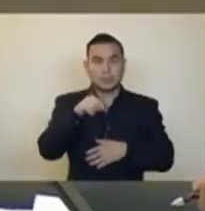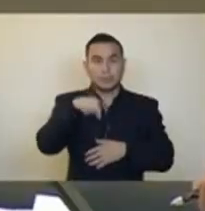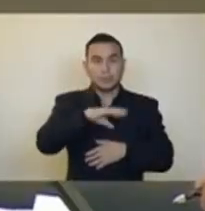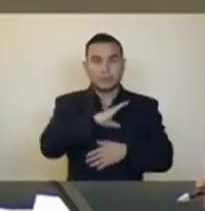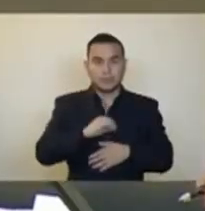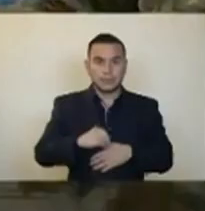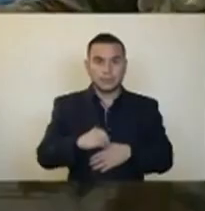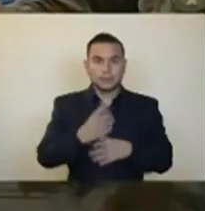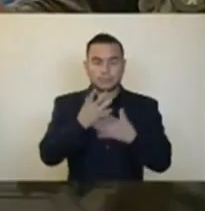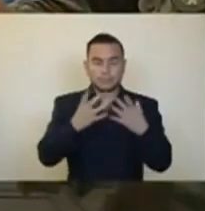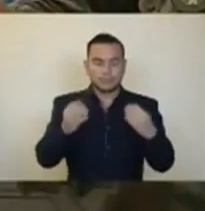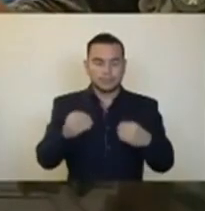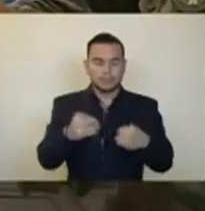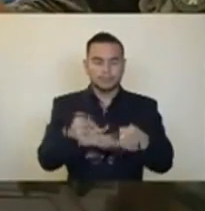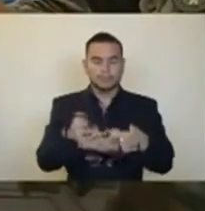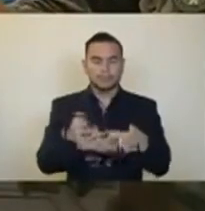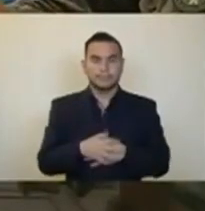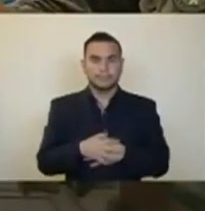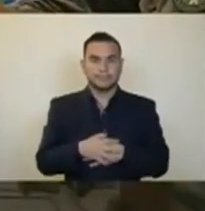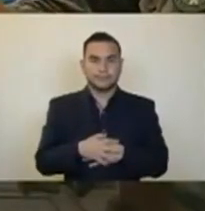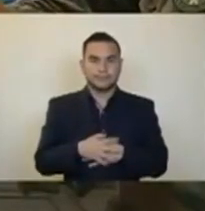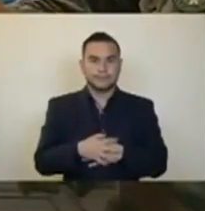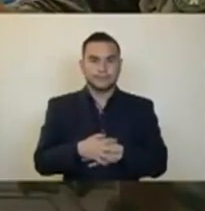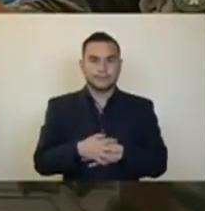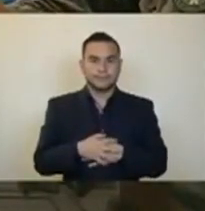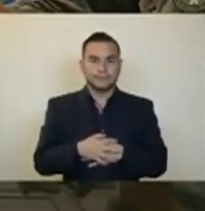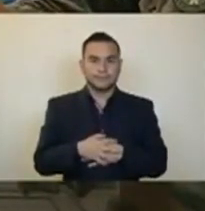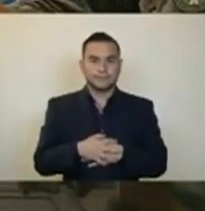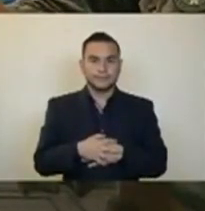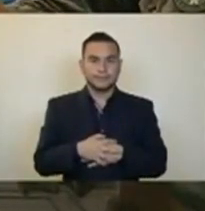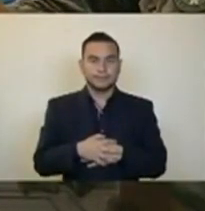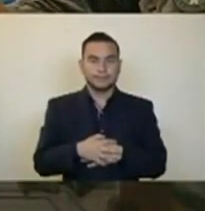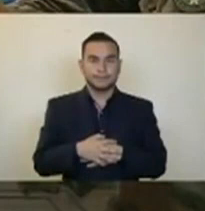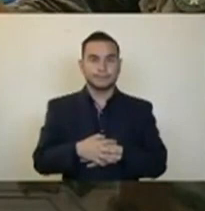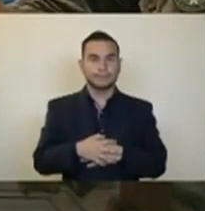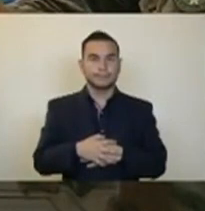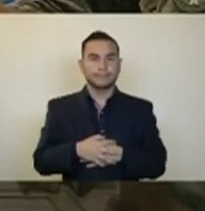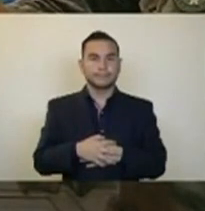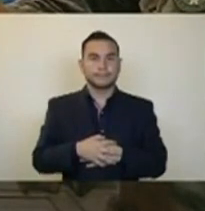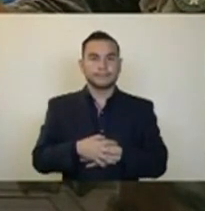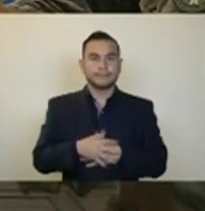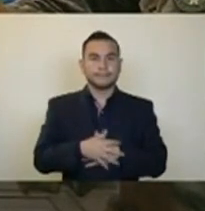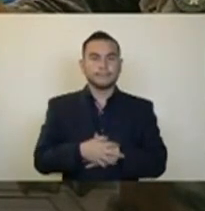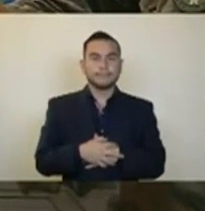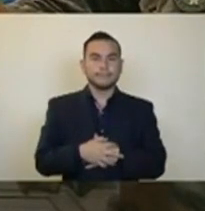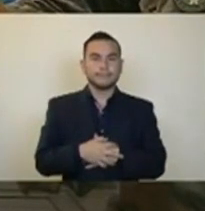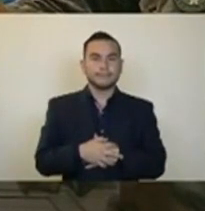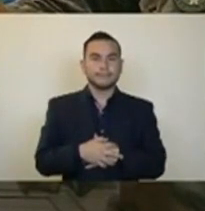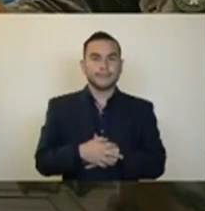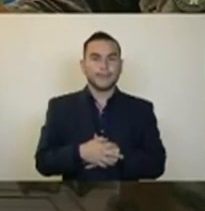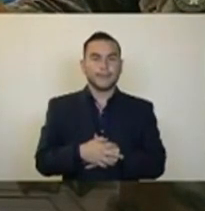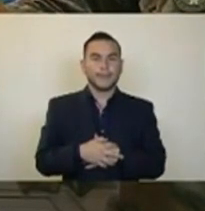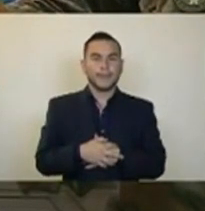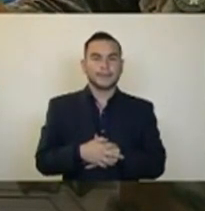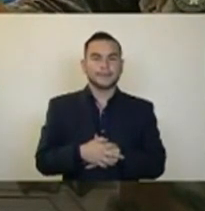nos ayude a salir de esta tribulación sin precedentes walter morán tcs noticias